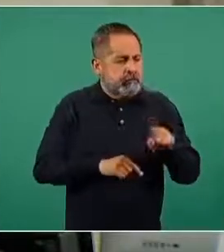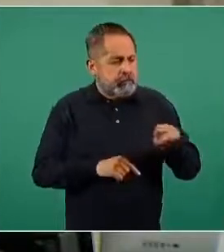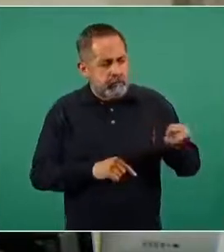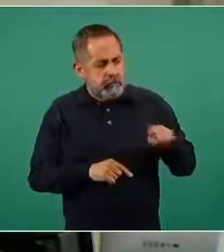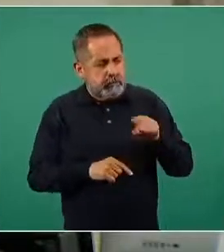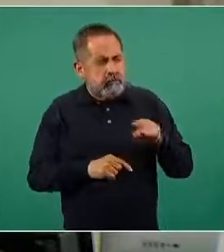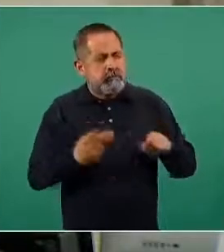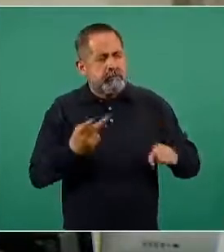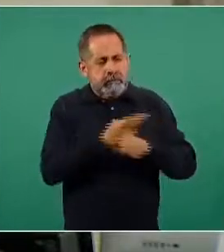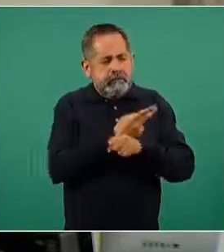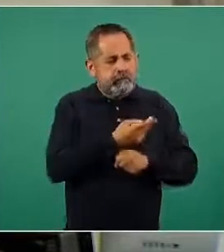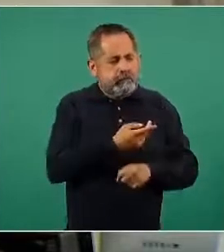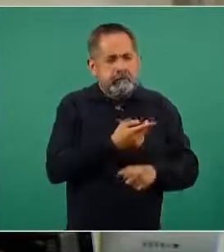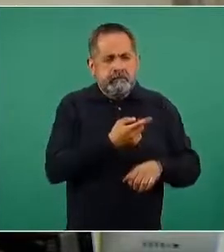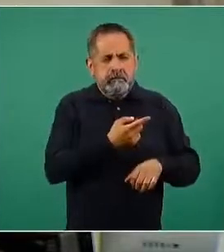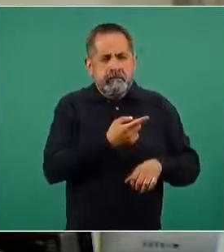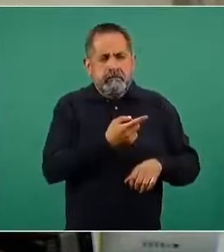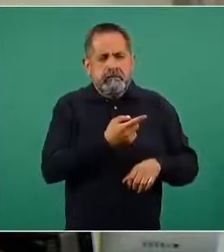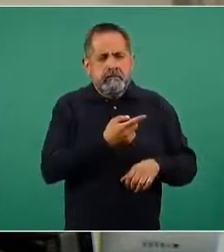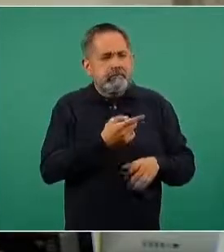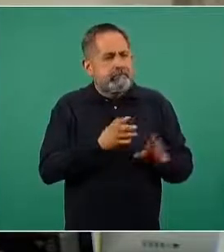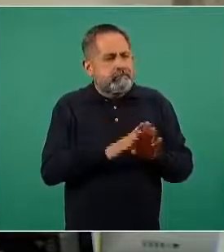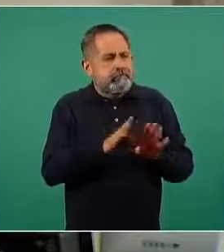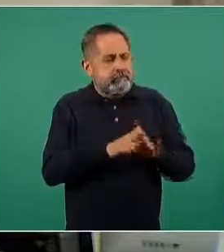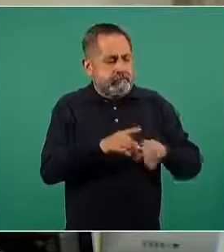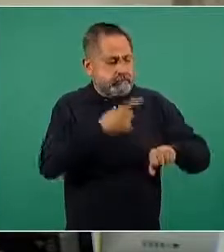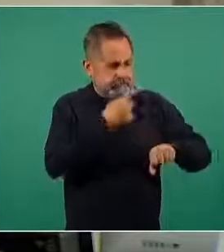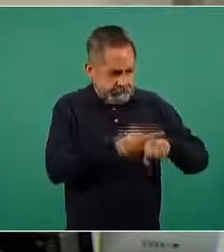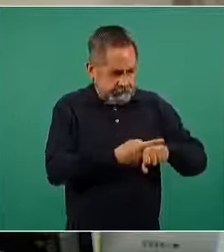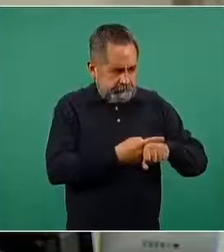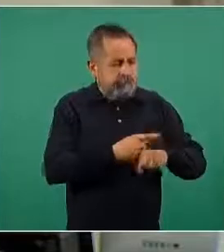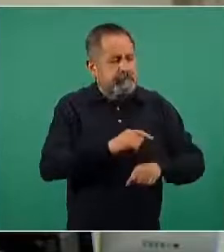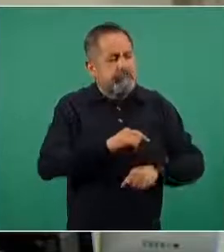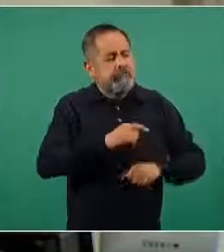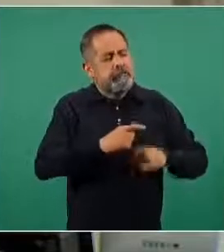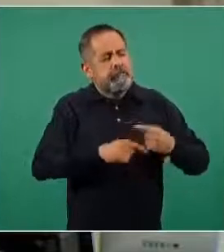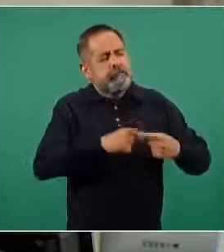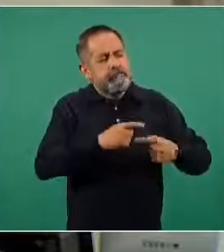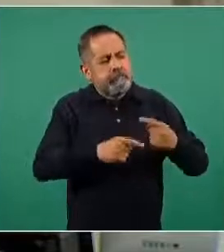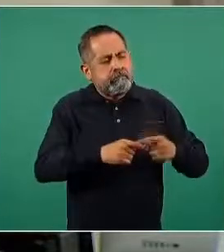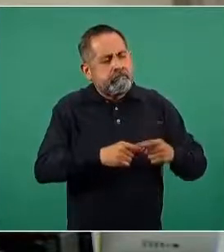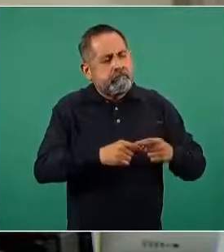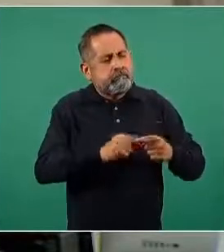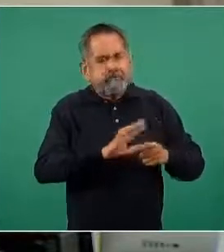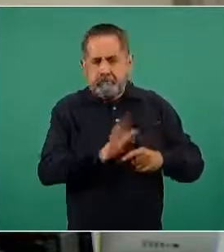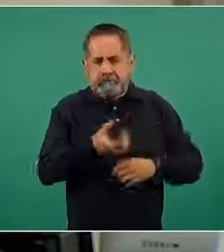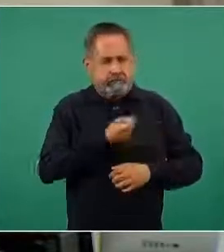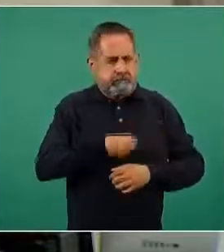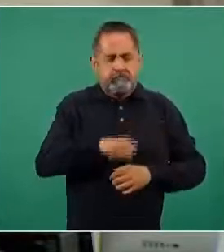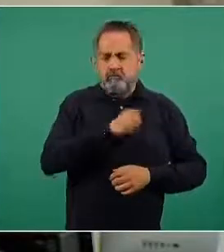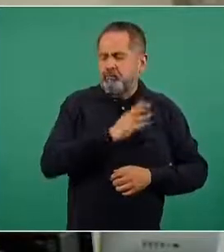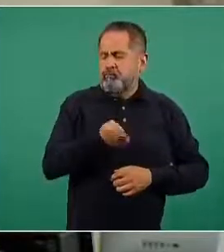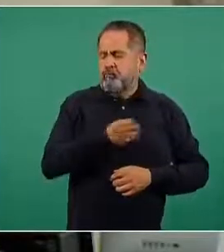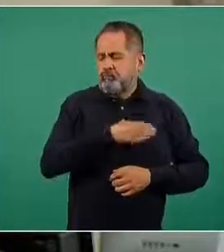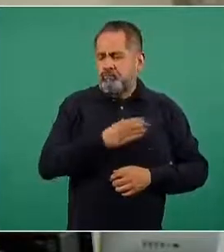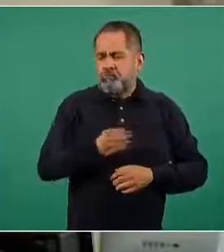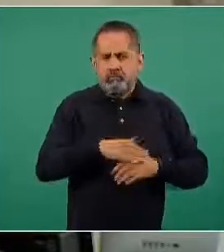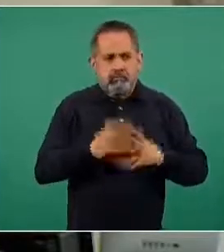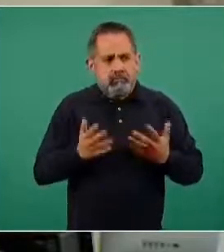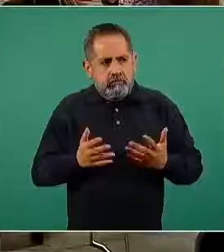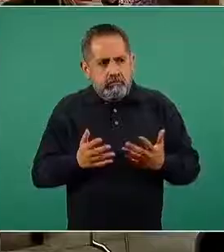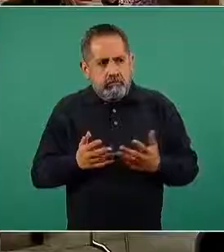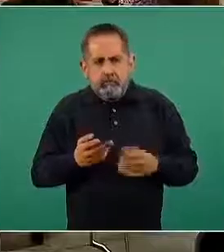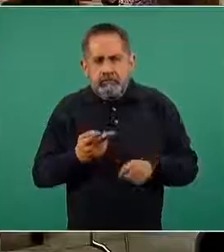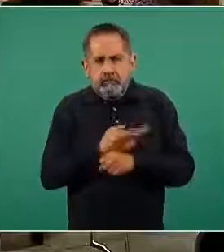el seguimiento? Entonces preguntan qué hay con el seguimiento de los casos donde hubo contagio y que bueno, pues qué tipo de expectativa